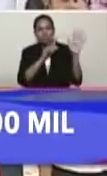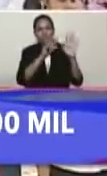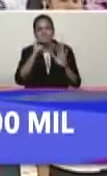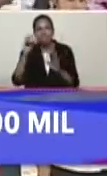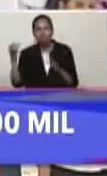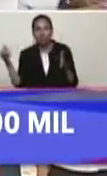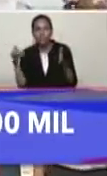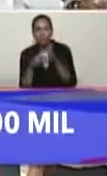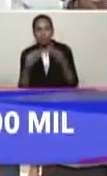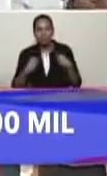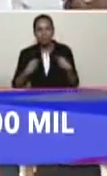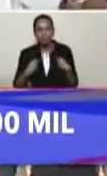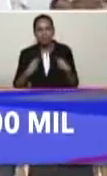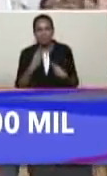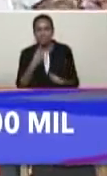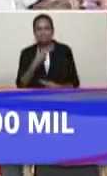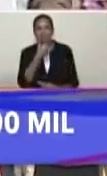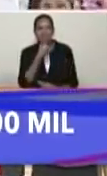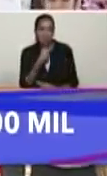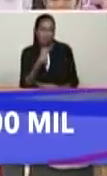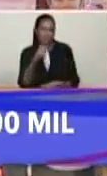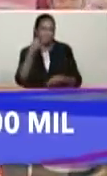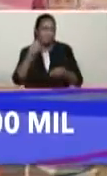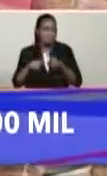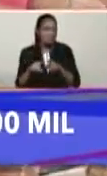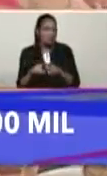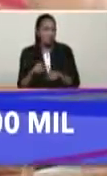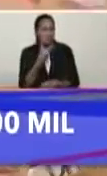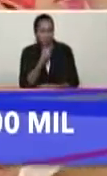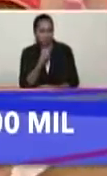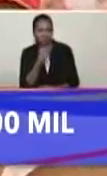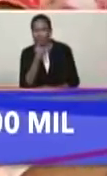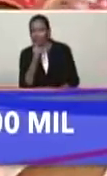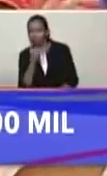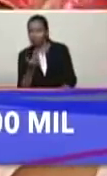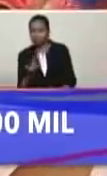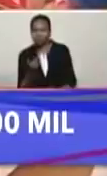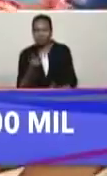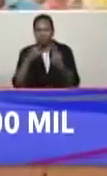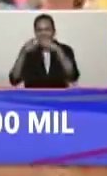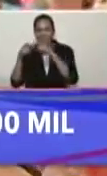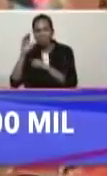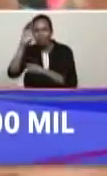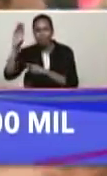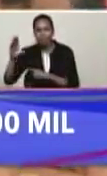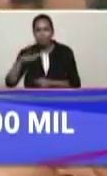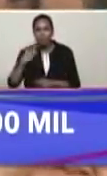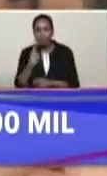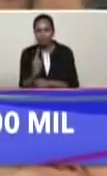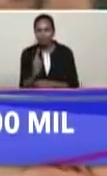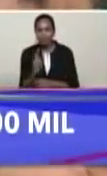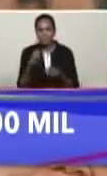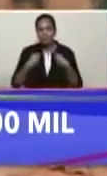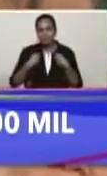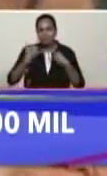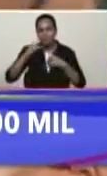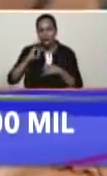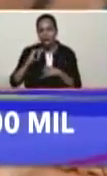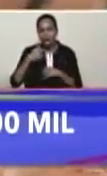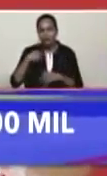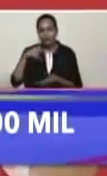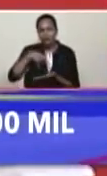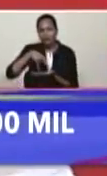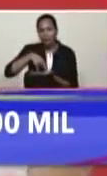2.600.000 viviendas, se dice fácil. Yo quiero saber qué otro país puede decir esto. Y solamente en